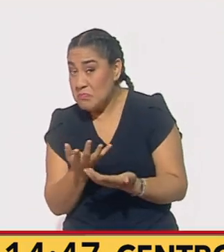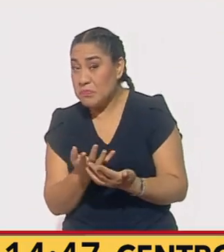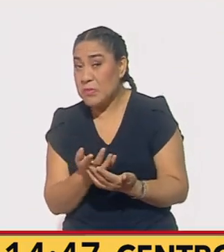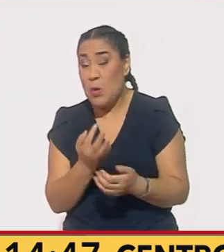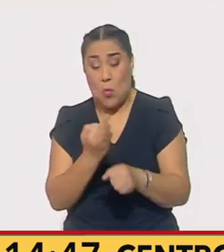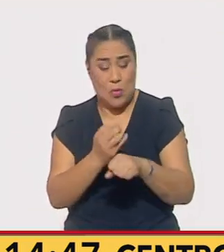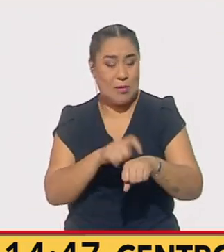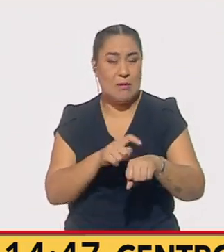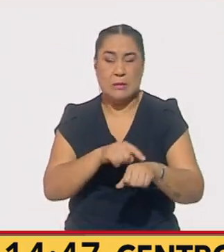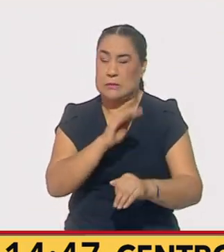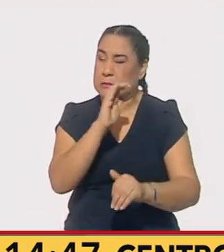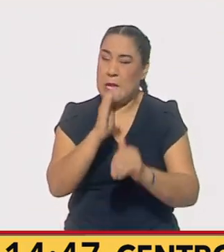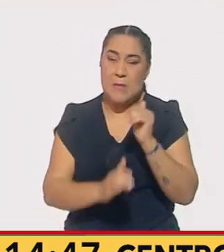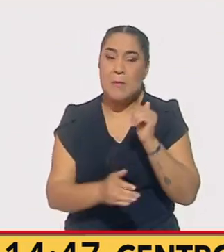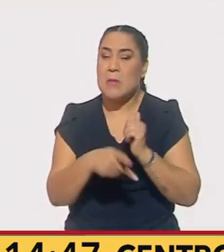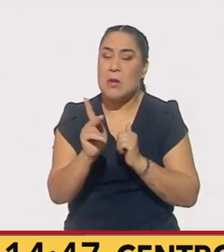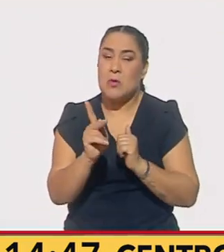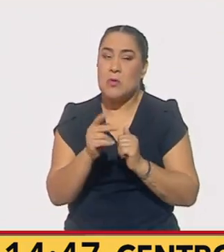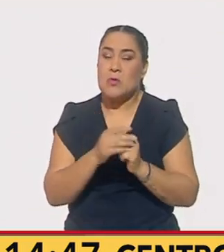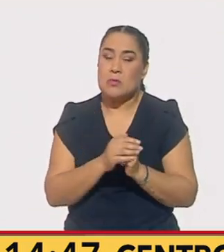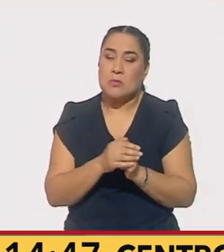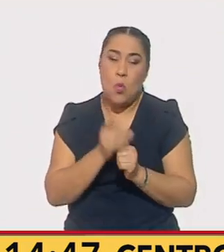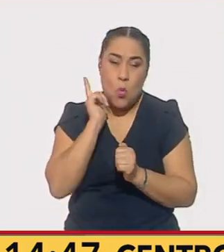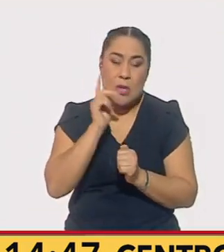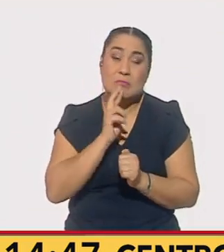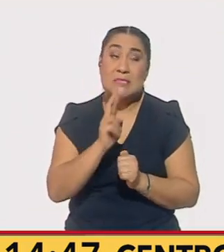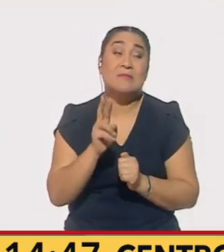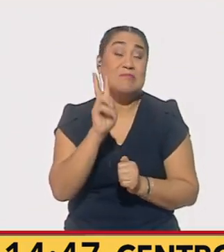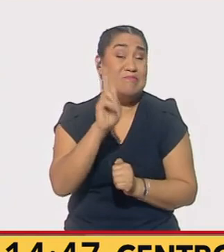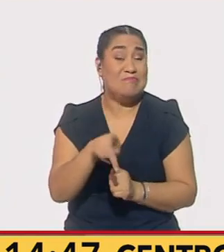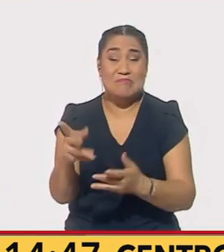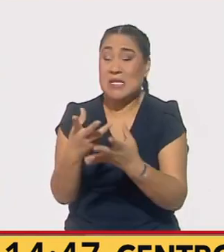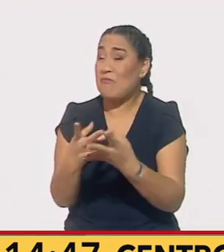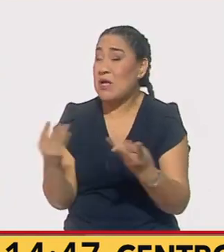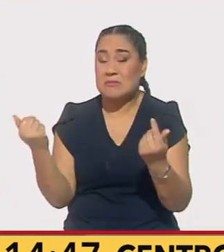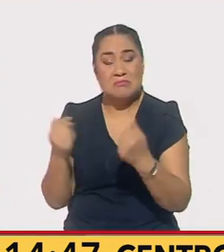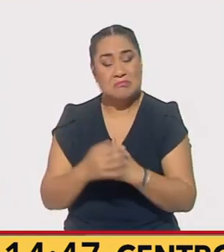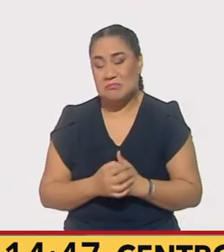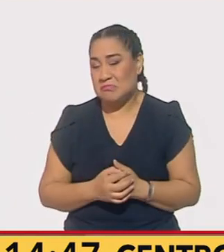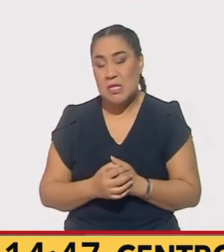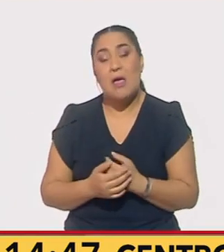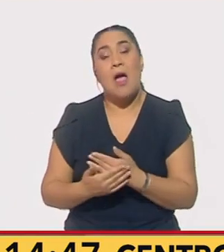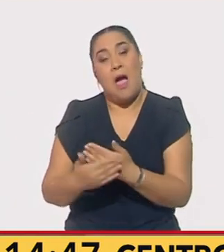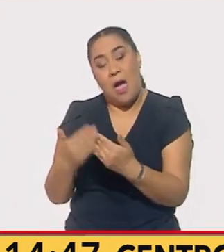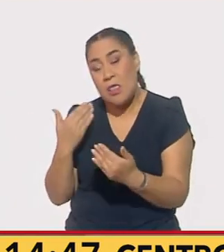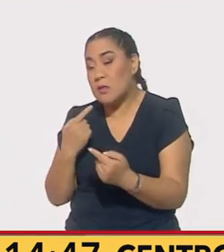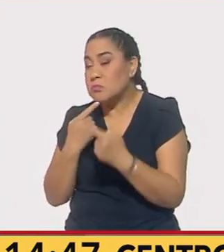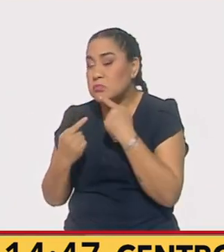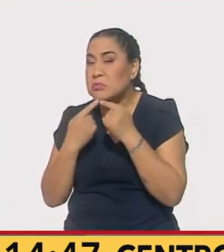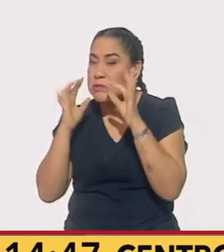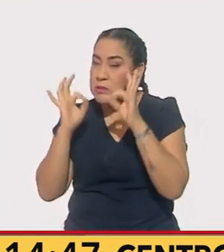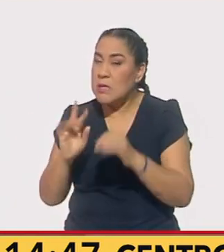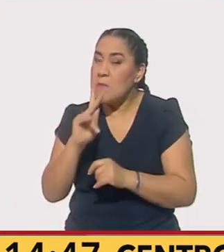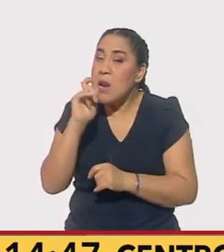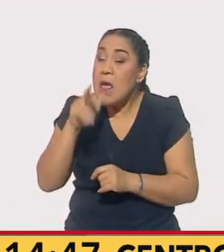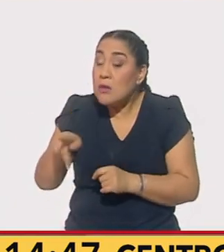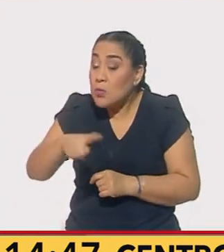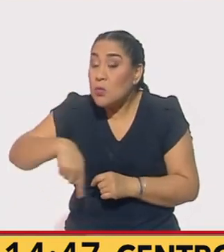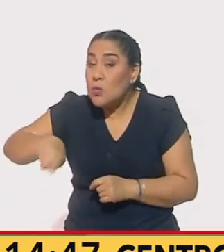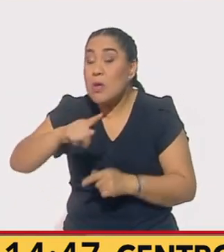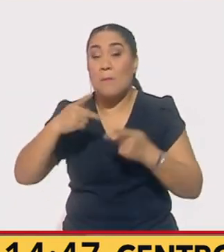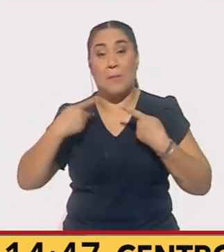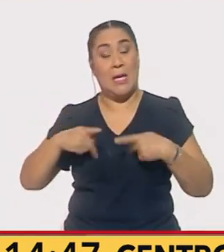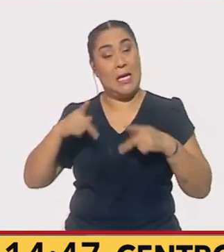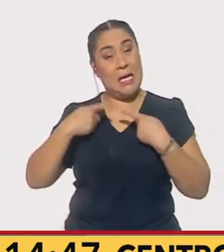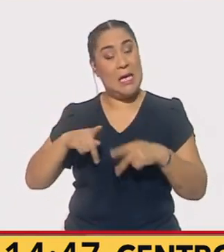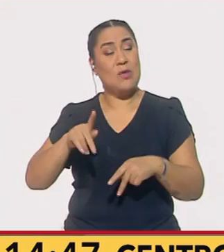comentario. Gracias. Es difícil que se resuelva si no hay un planteamiento social de toda la sociedad en todas las